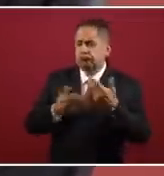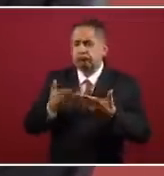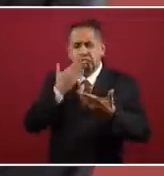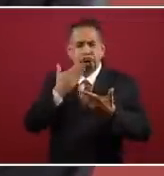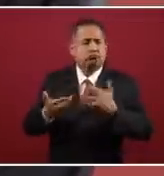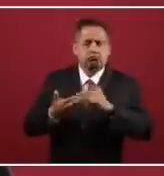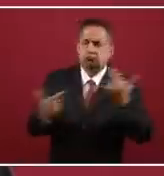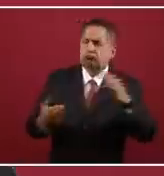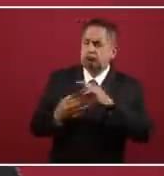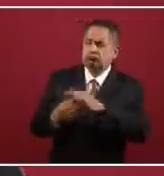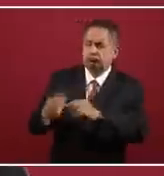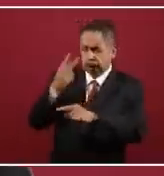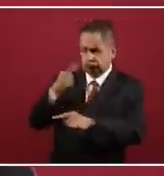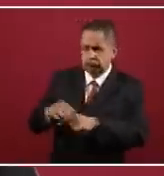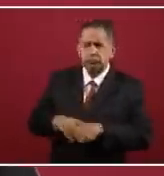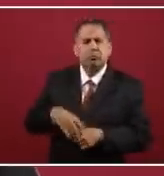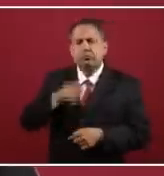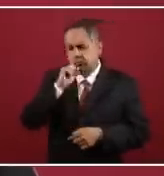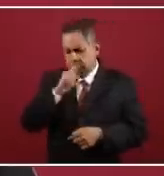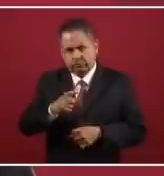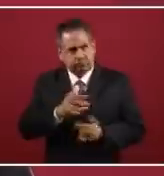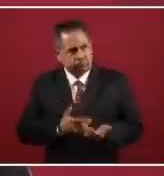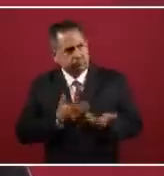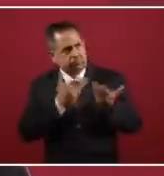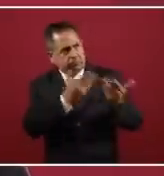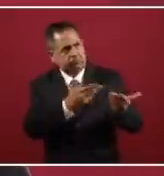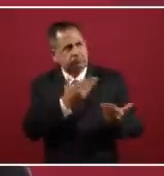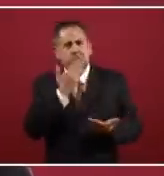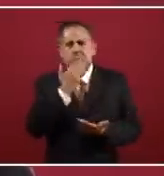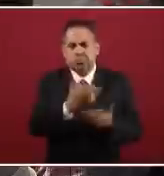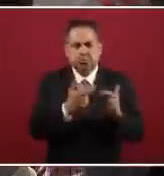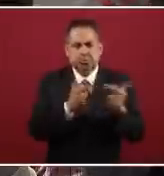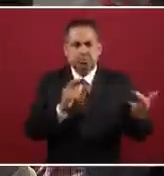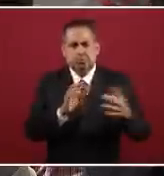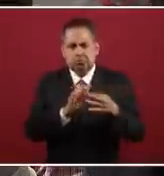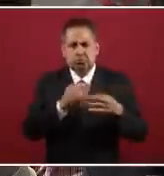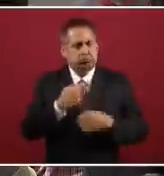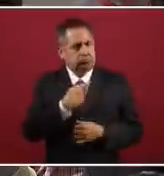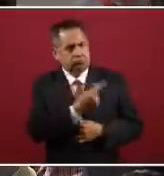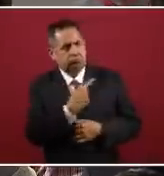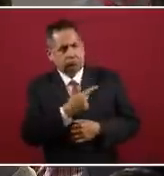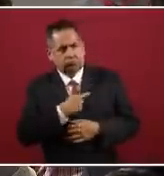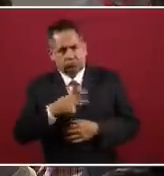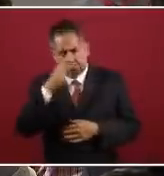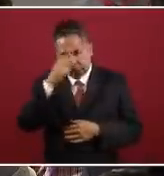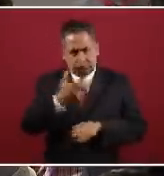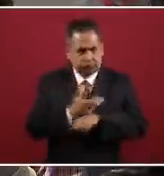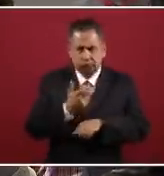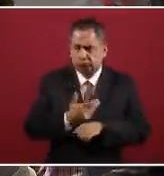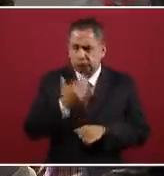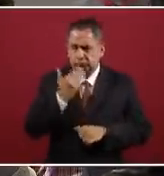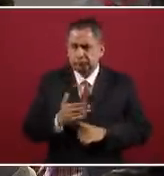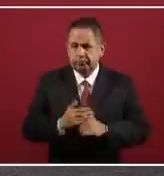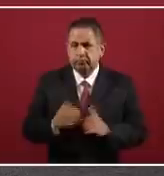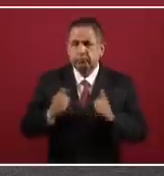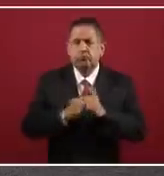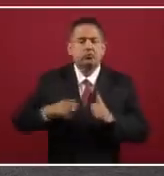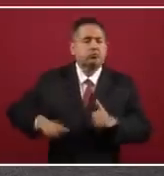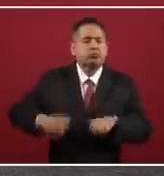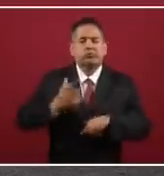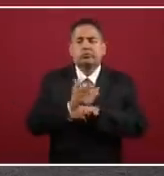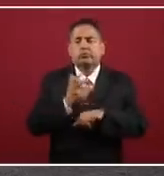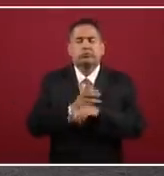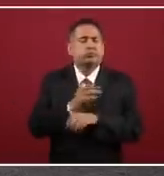las relaciones. Yo también sostengo lo mismo, son buenas las relaciones con el gobierno de Estados